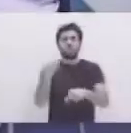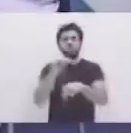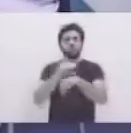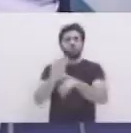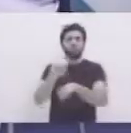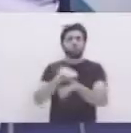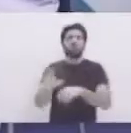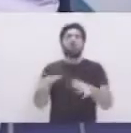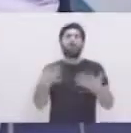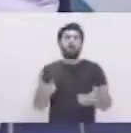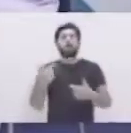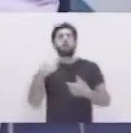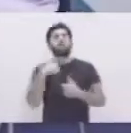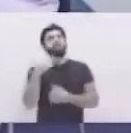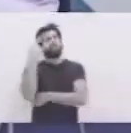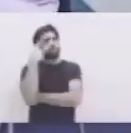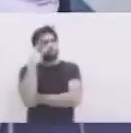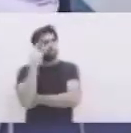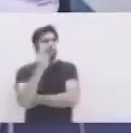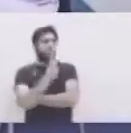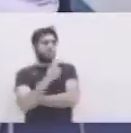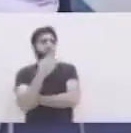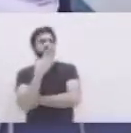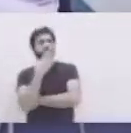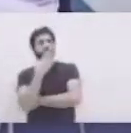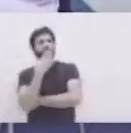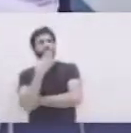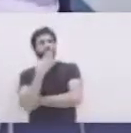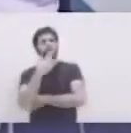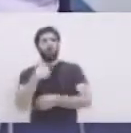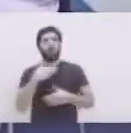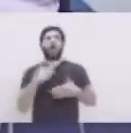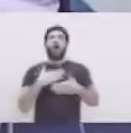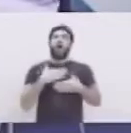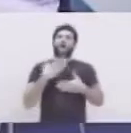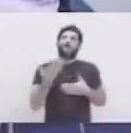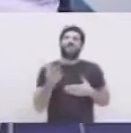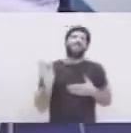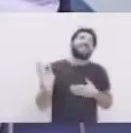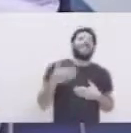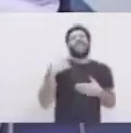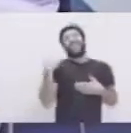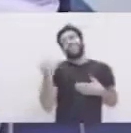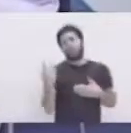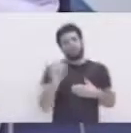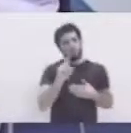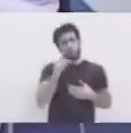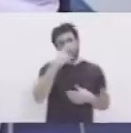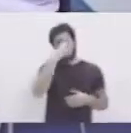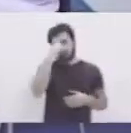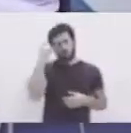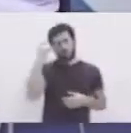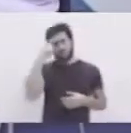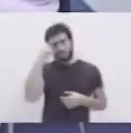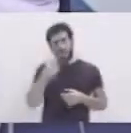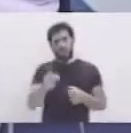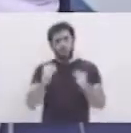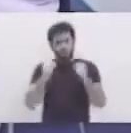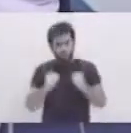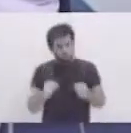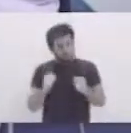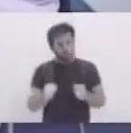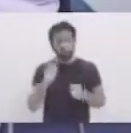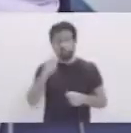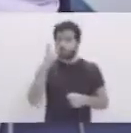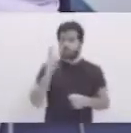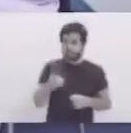es tal vez... creo que encontré dos. Ajá. La primera sería no confiarnos. Sería trabajar bastante duro